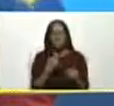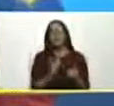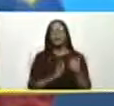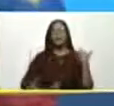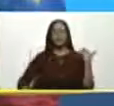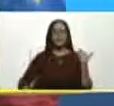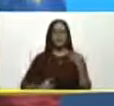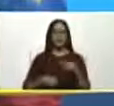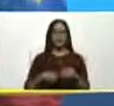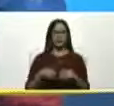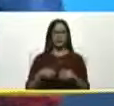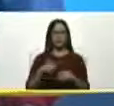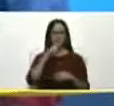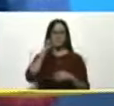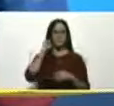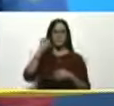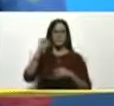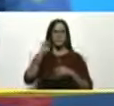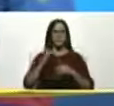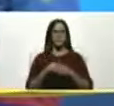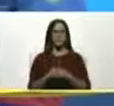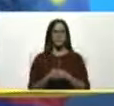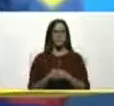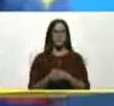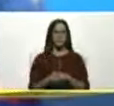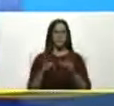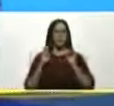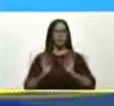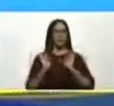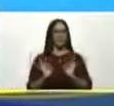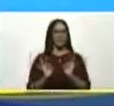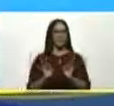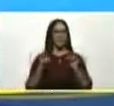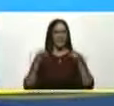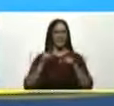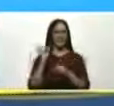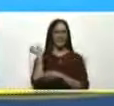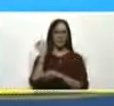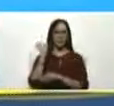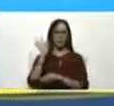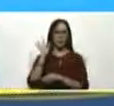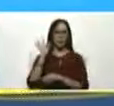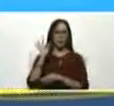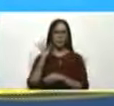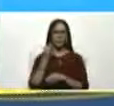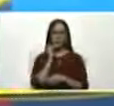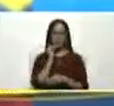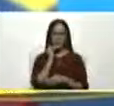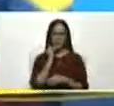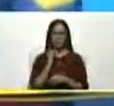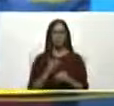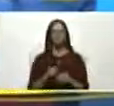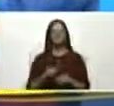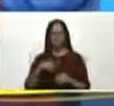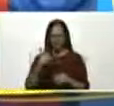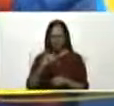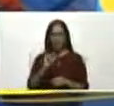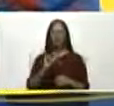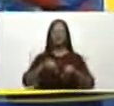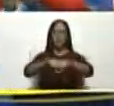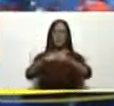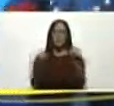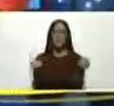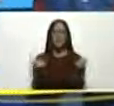presidente constitucional Nicolás Maduro. Contundente este discurso de Salvador. Mencionaba, hay que romper el